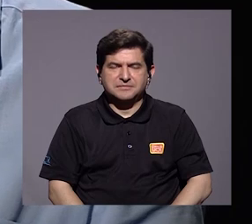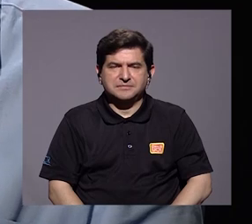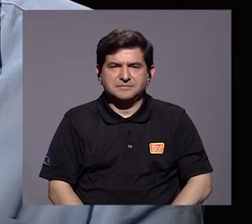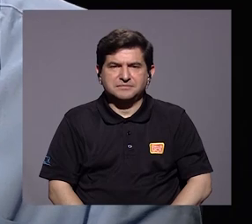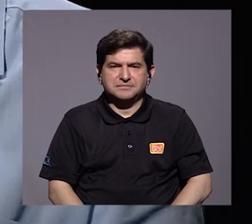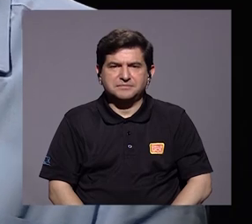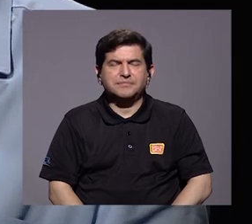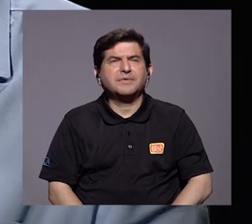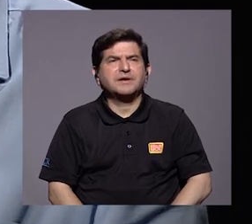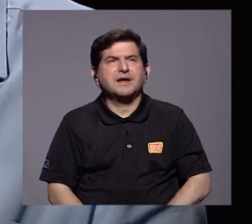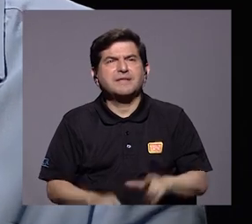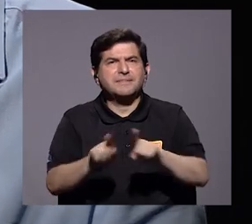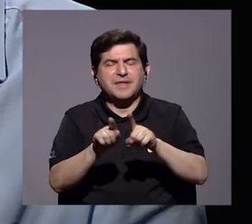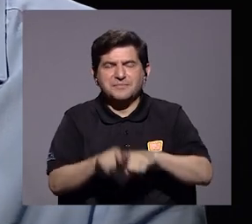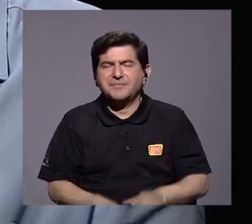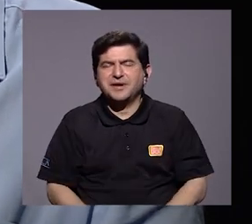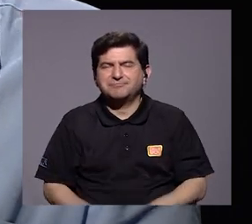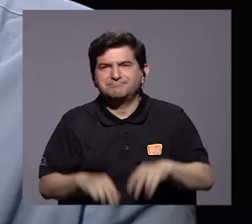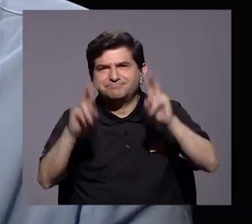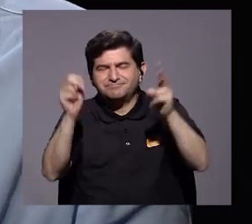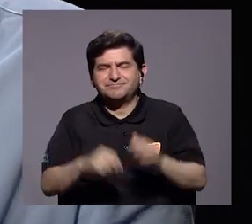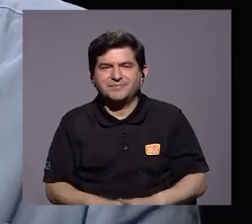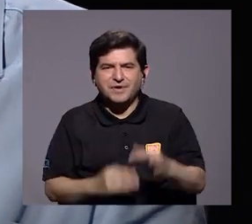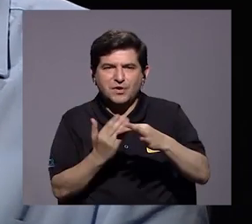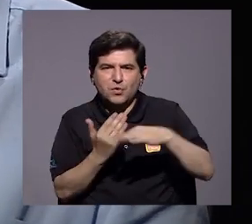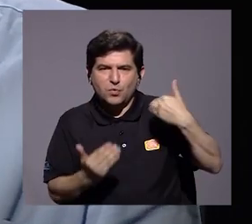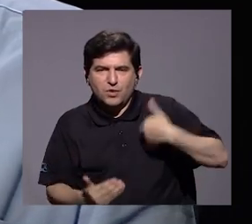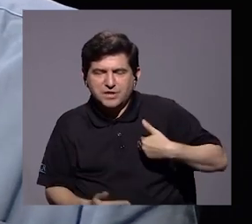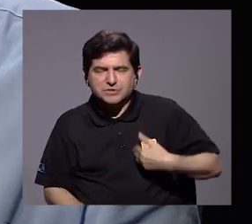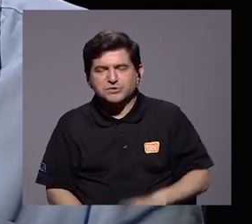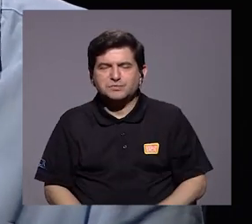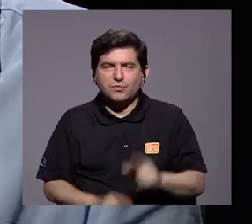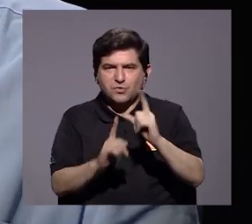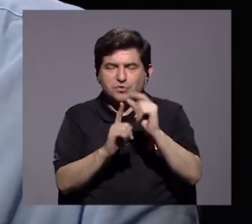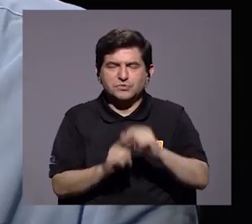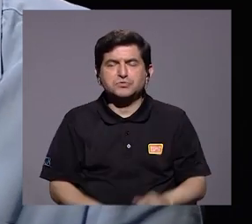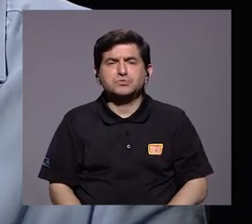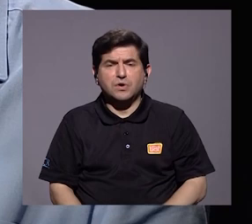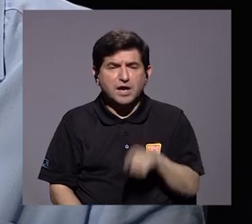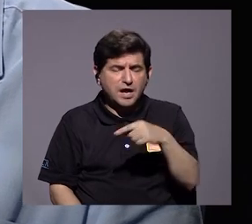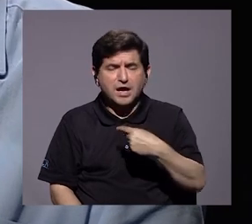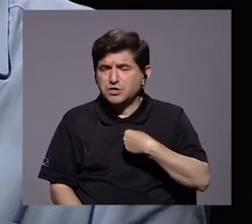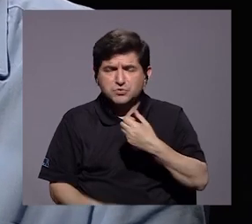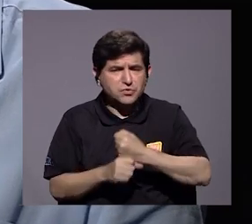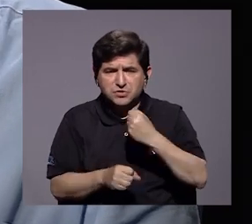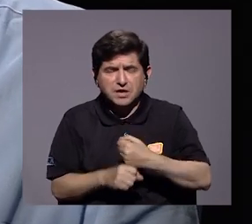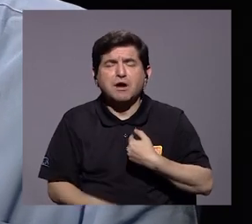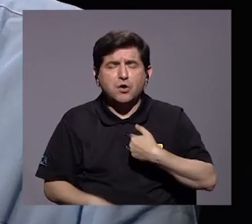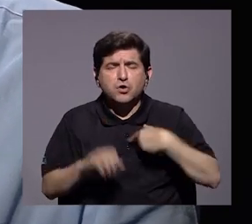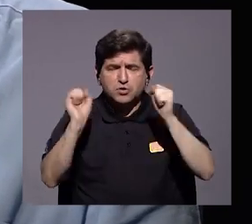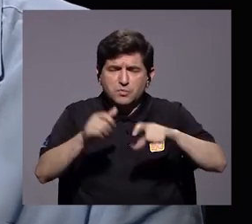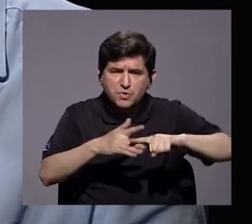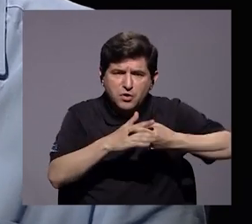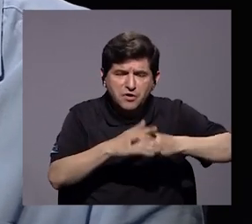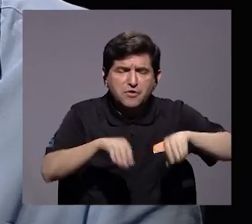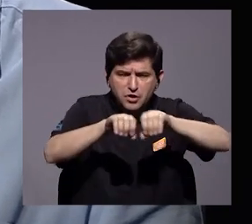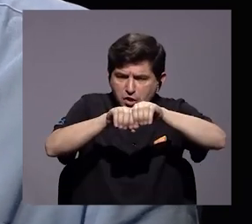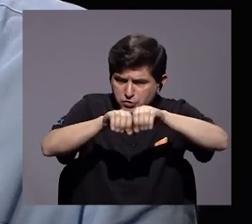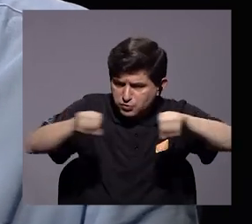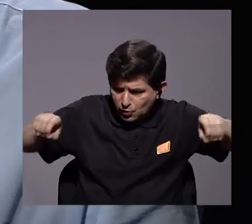como se llamaba un marido de alquiler ver a alguien que diga bueno estoy sin trabajo yo pudiera su casa a cualquier hora del día al repararle una tubería